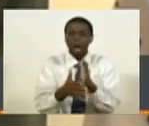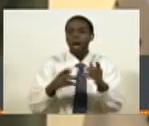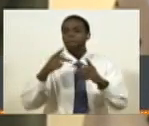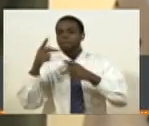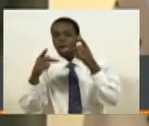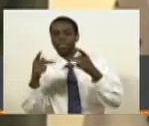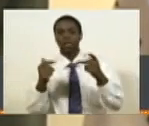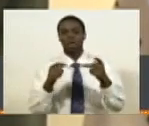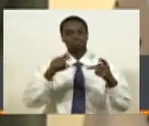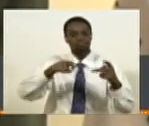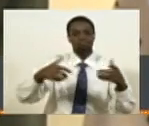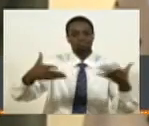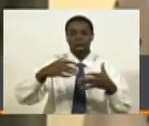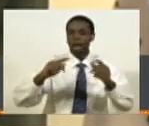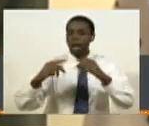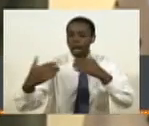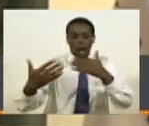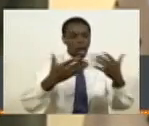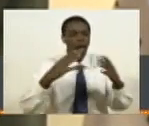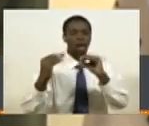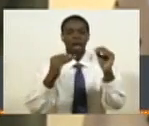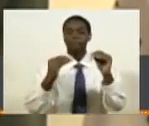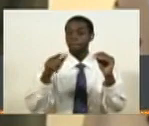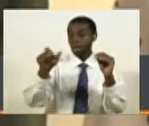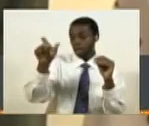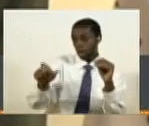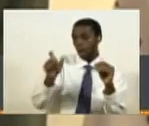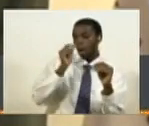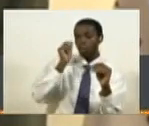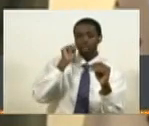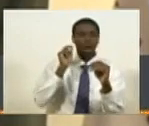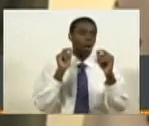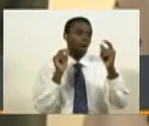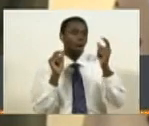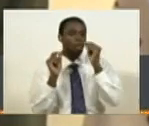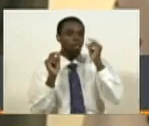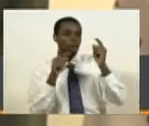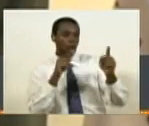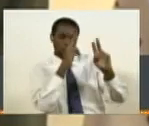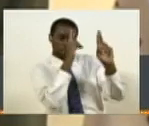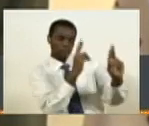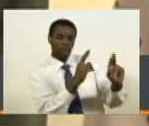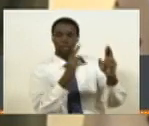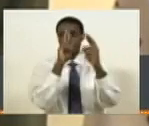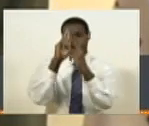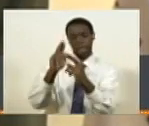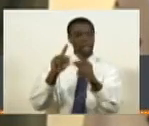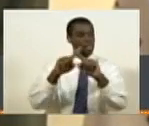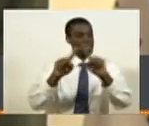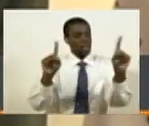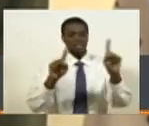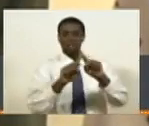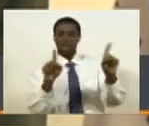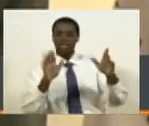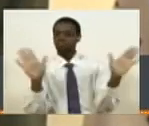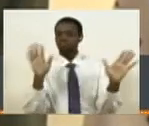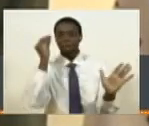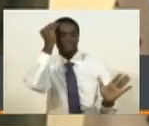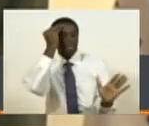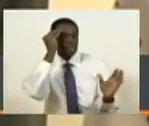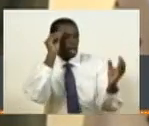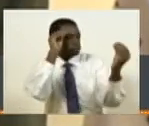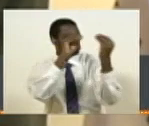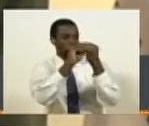con respeto por el otro y la otra que es diferente e incluso diferente en su